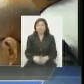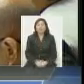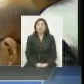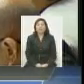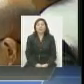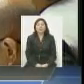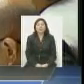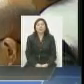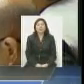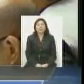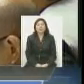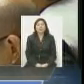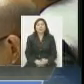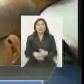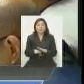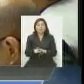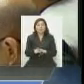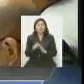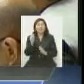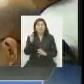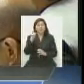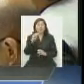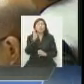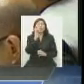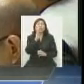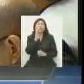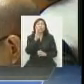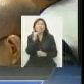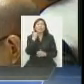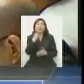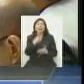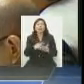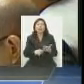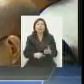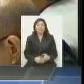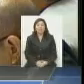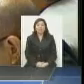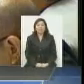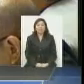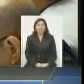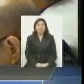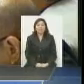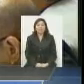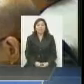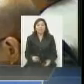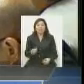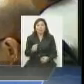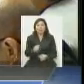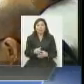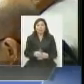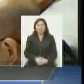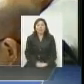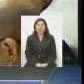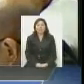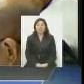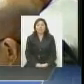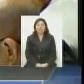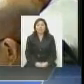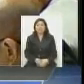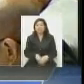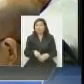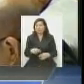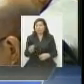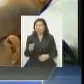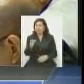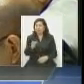está creando un foco de infección adentro de la parada. ¿Ah, para qué? Para que digan, ya ve, esto atenta contra la salud, por lo tanto,